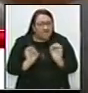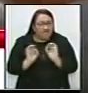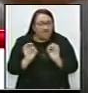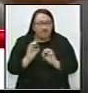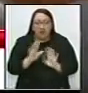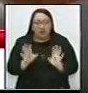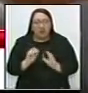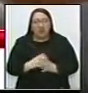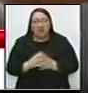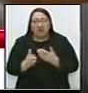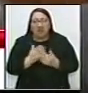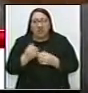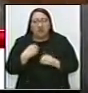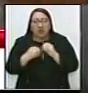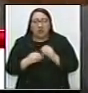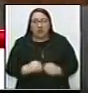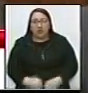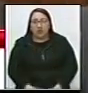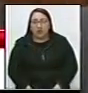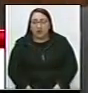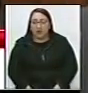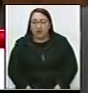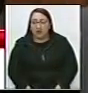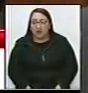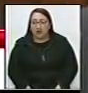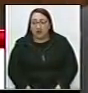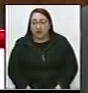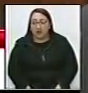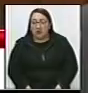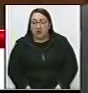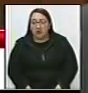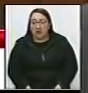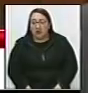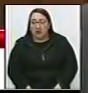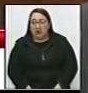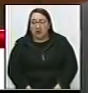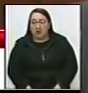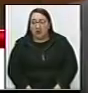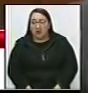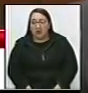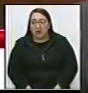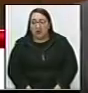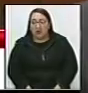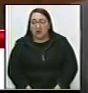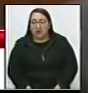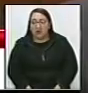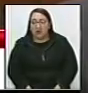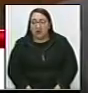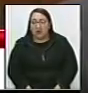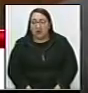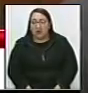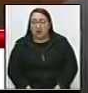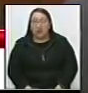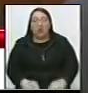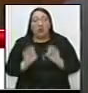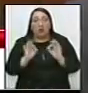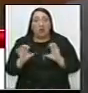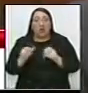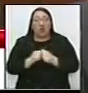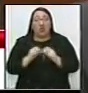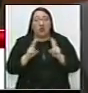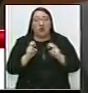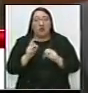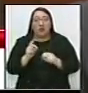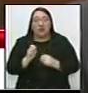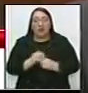o de forma las que están en estos momentos en plena discusión, y lo mismo haremos cuando se trate de los temas relativos